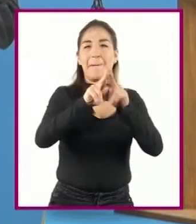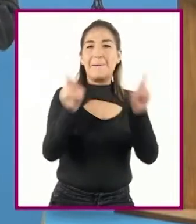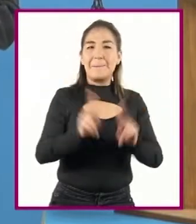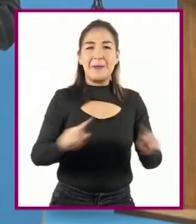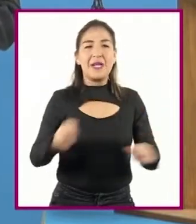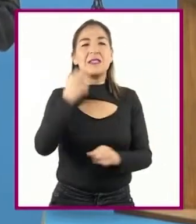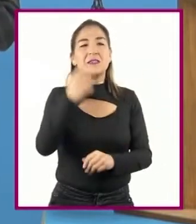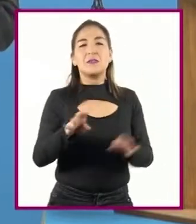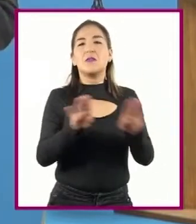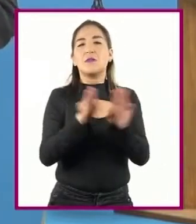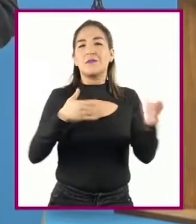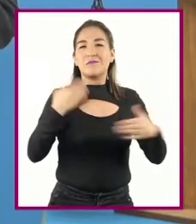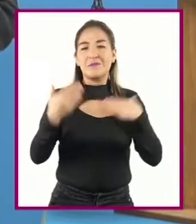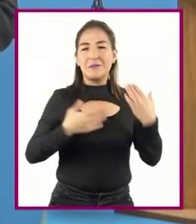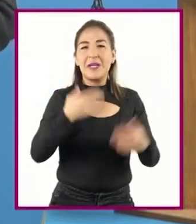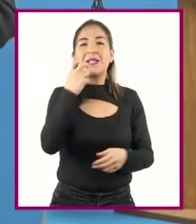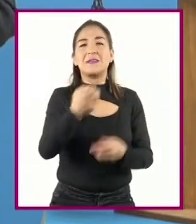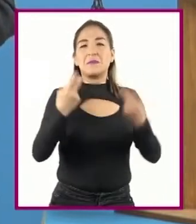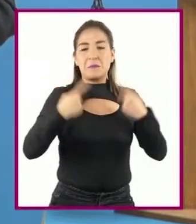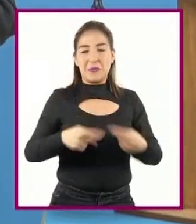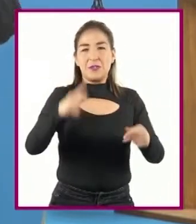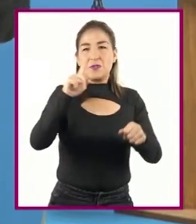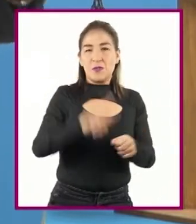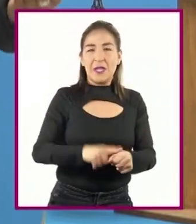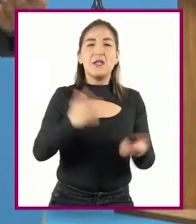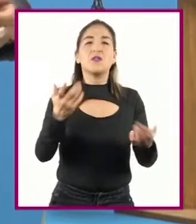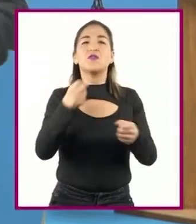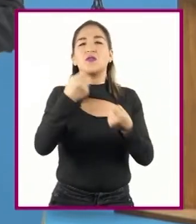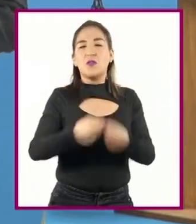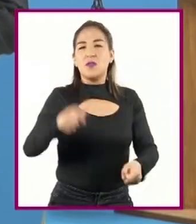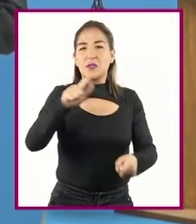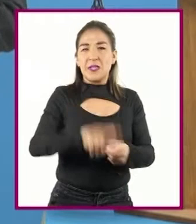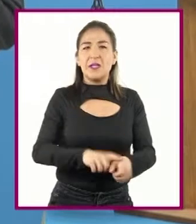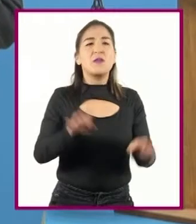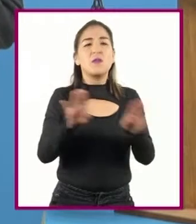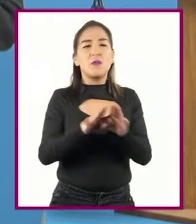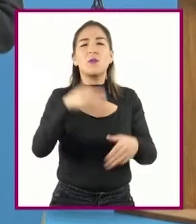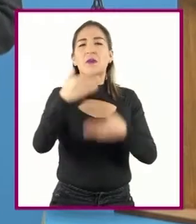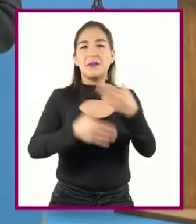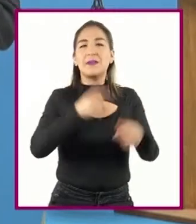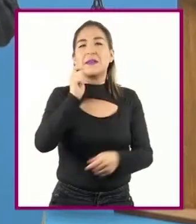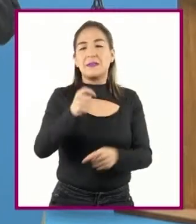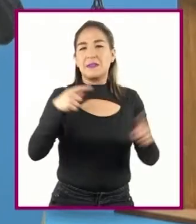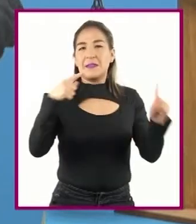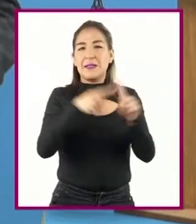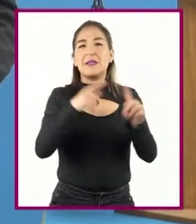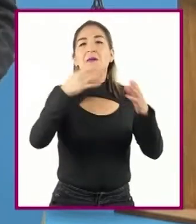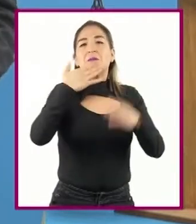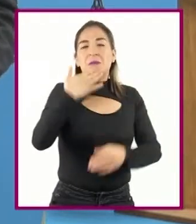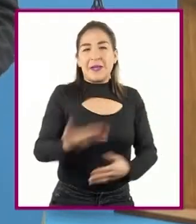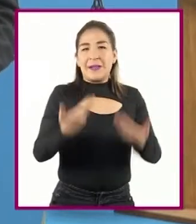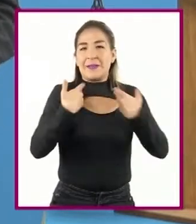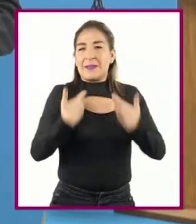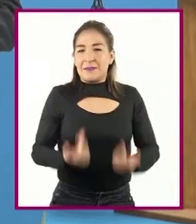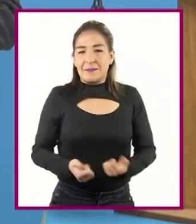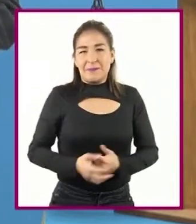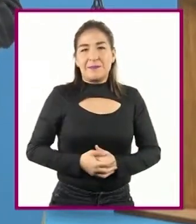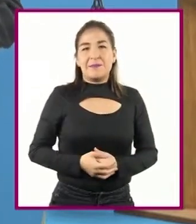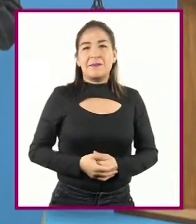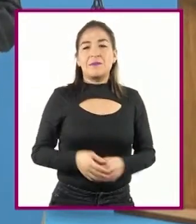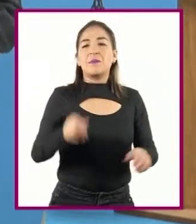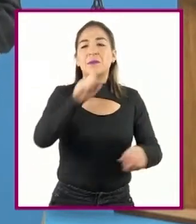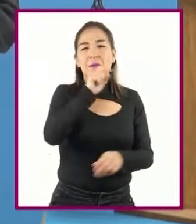convivencia interpersonal y social. Se desarrolla en un marco efectivo de entendimiento